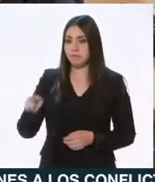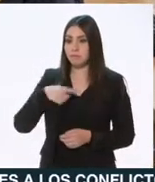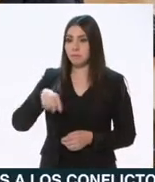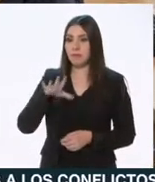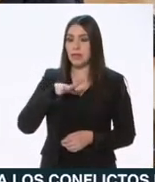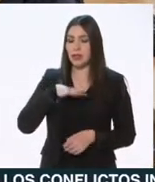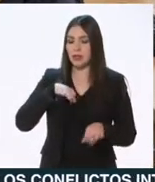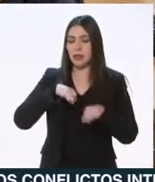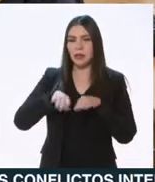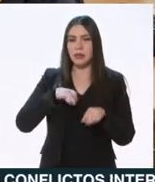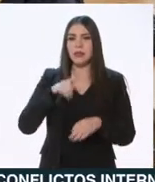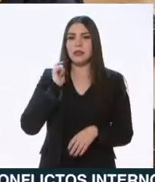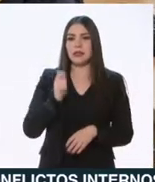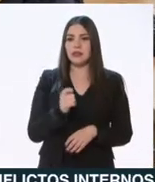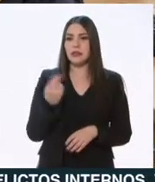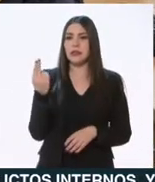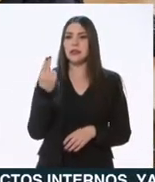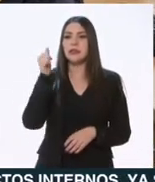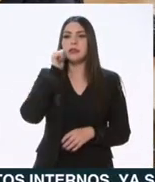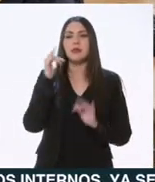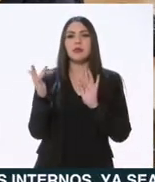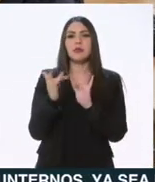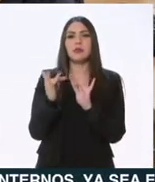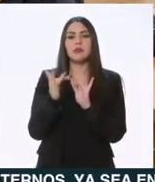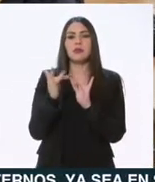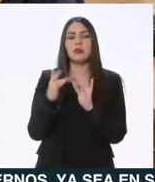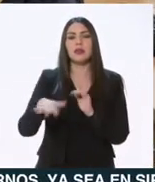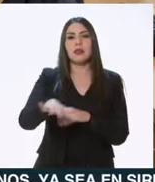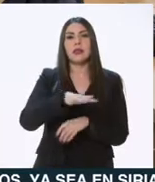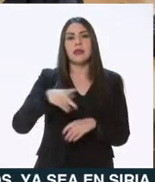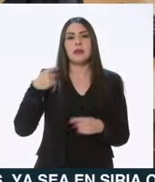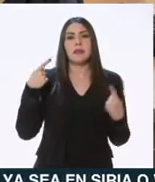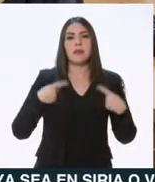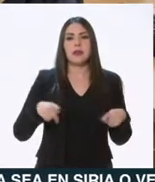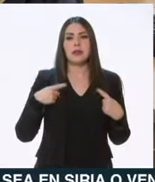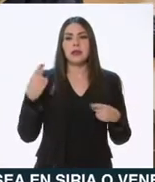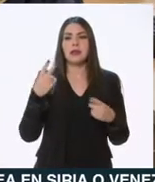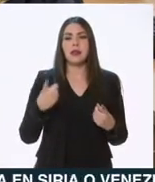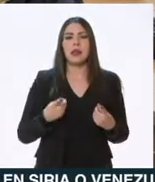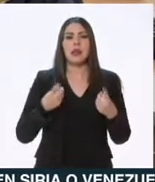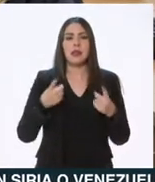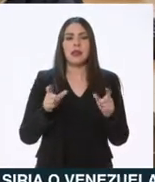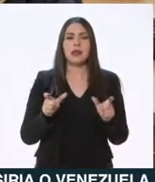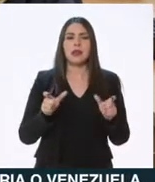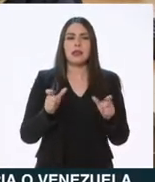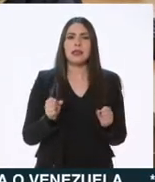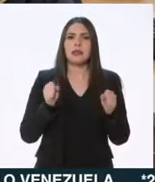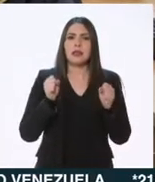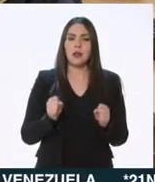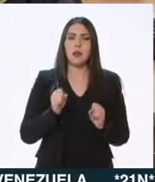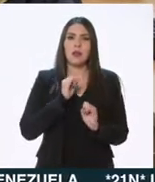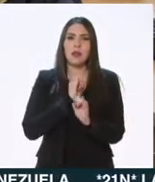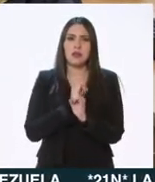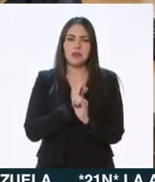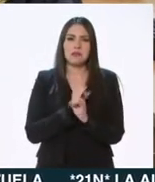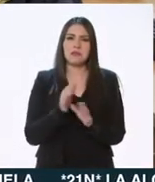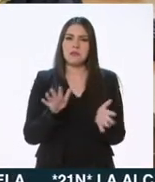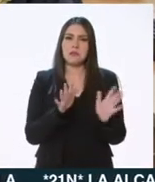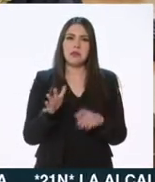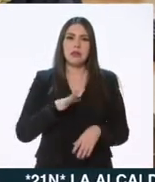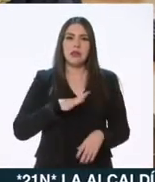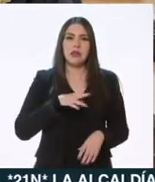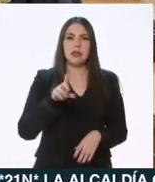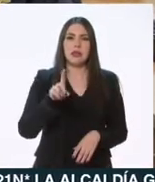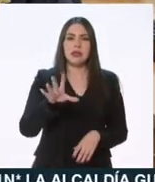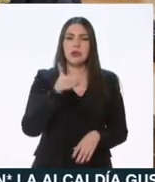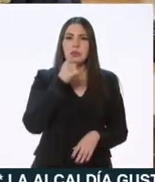gran labor tener ese contacto con la ciudadanía y poder vincular la seguridad en el ciberespacio. Tenemos cerca de 35 elementos que